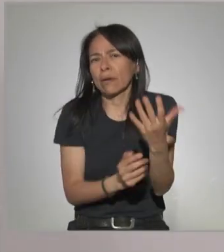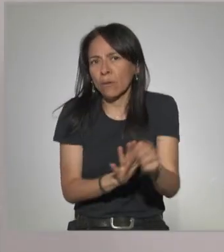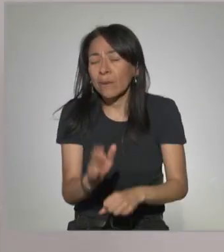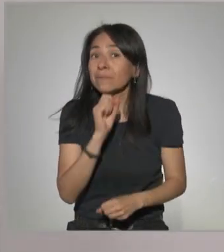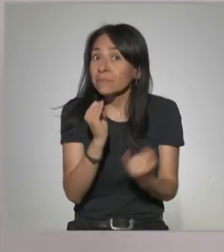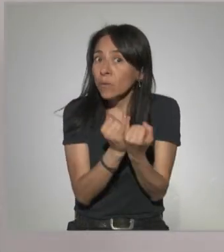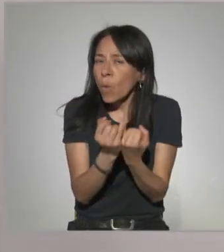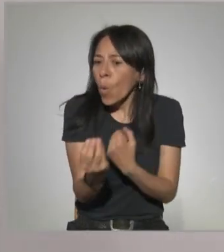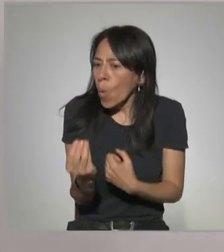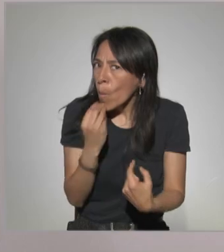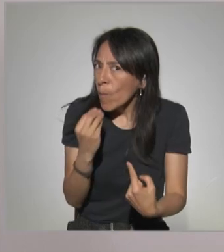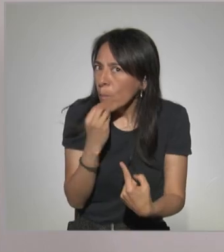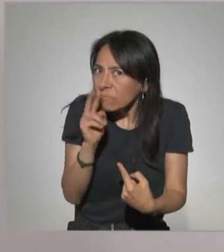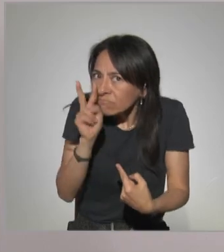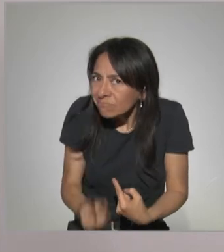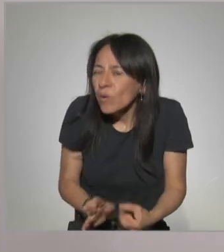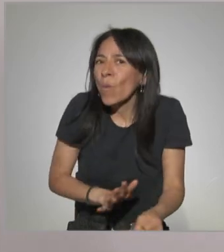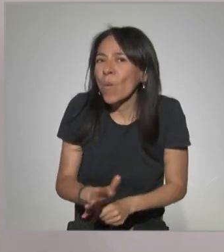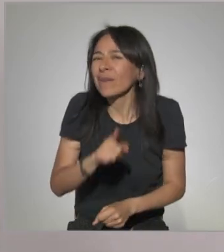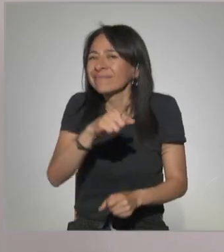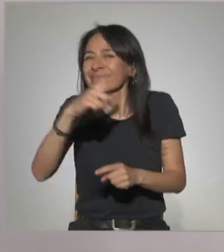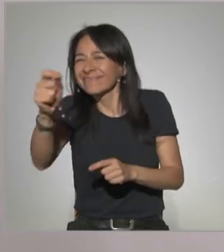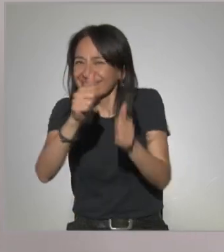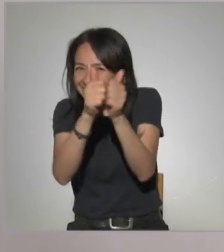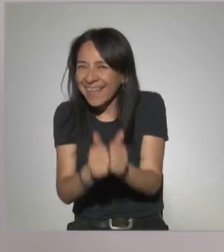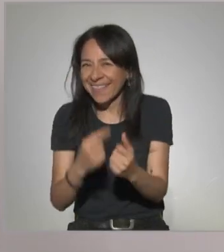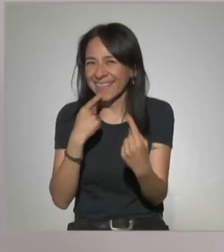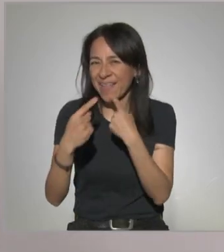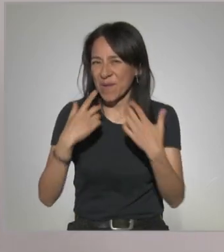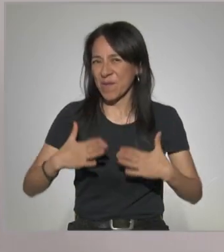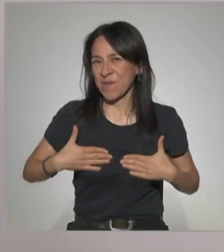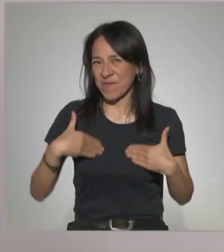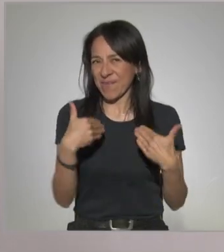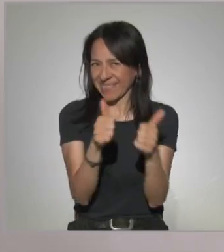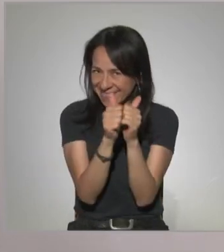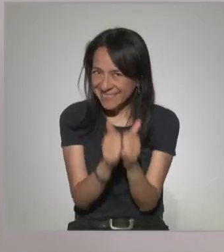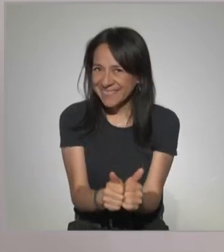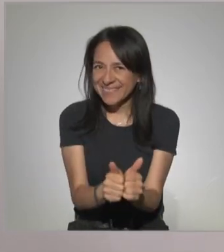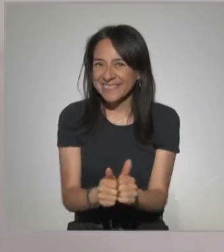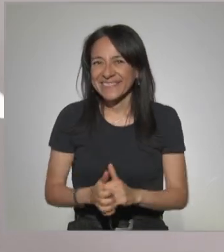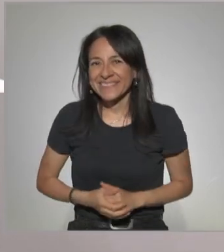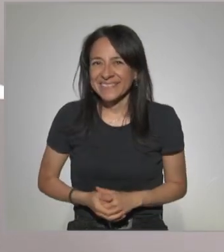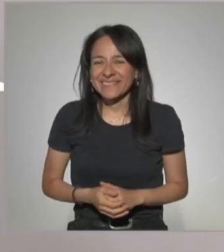alimentamos. Ahorita regresando lo vamos a ver, no te vayas, quédate en Diálogos en Confianza.